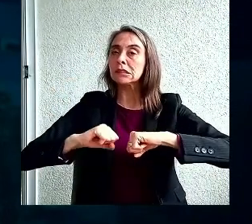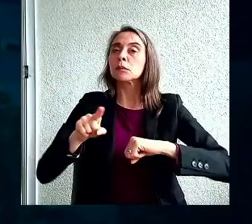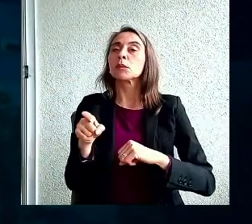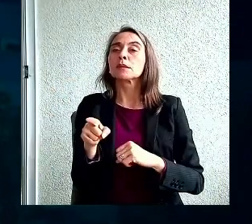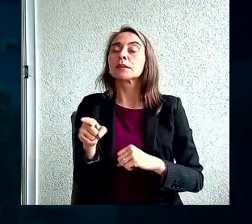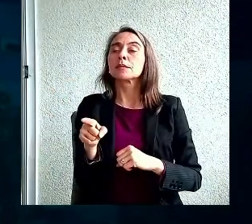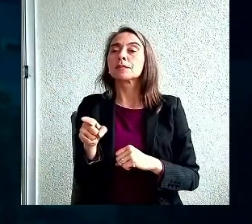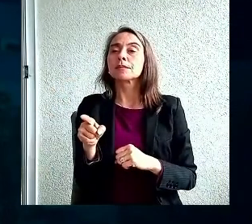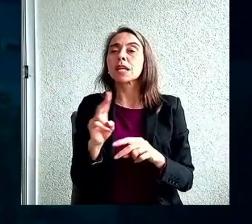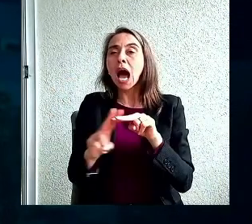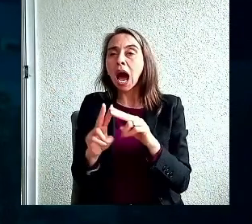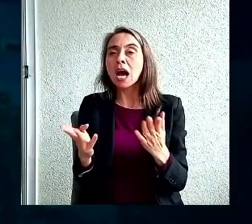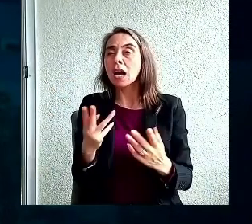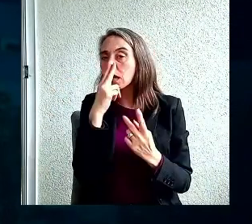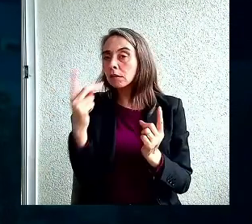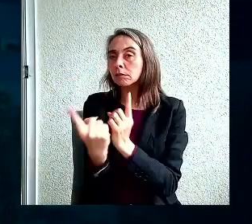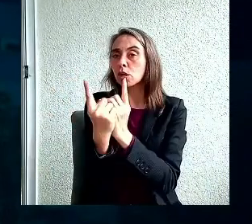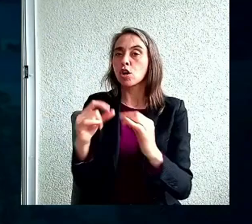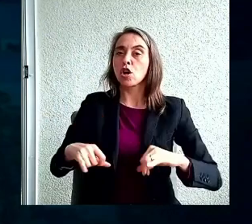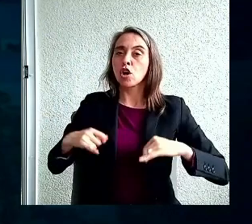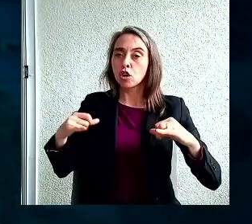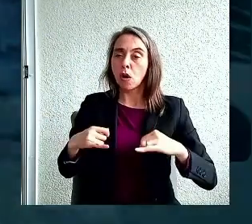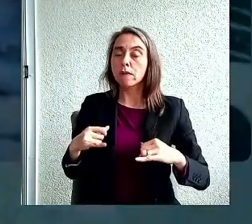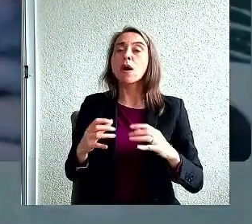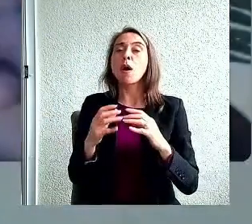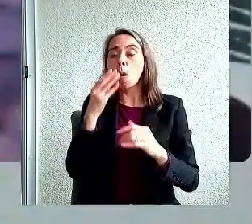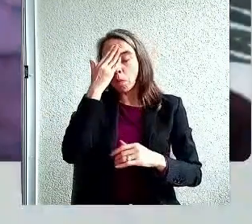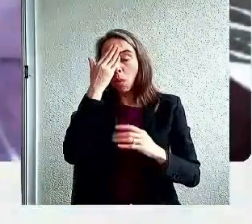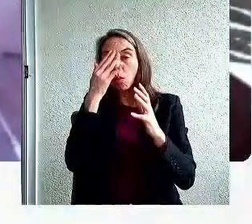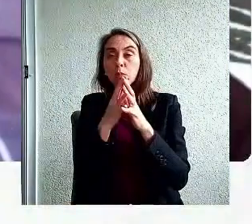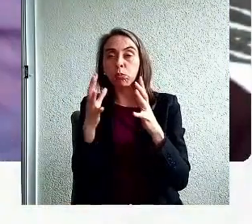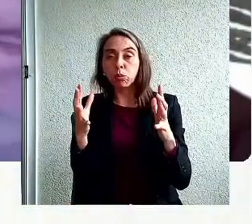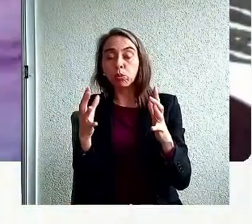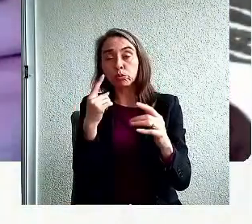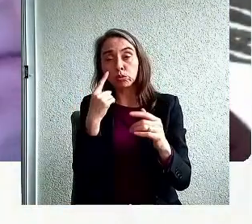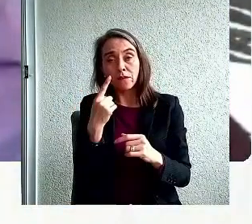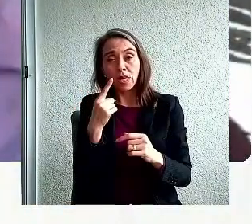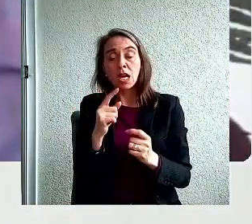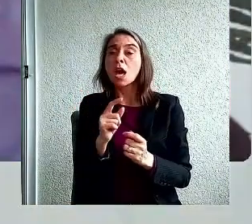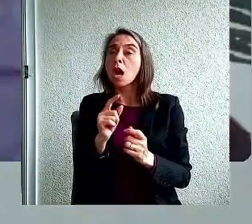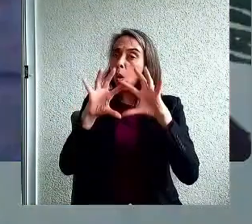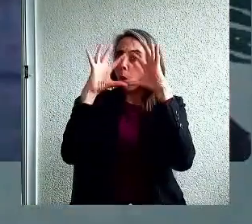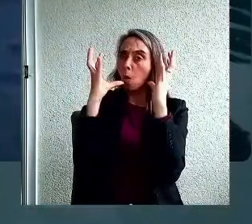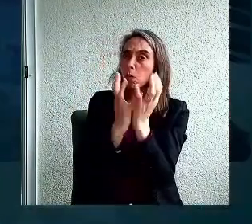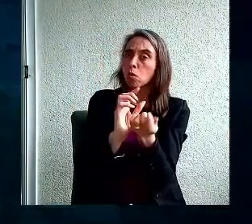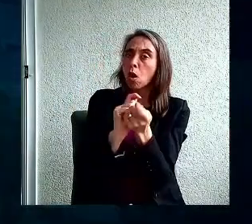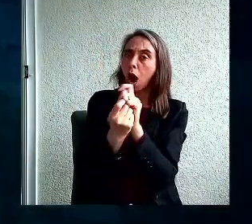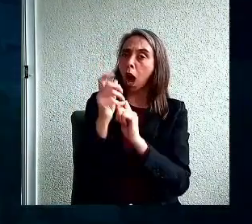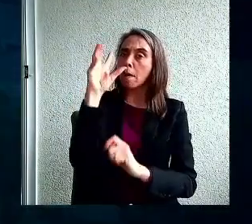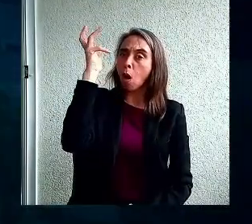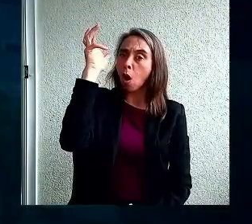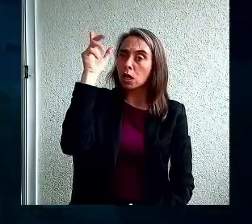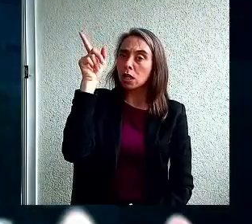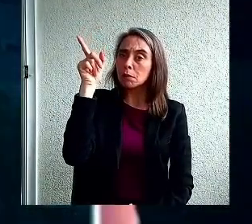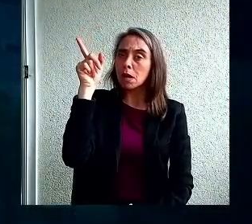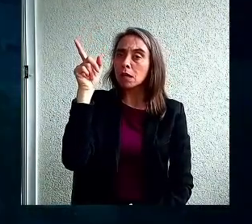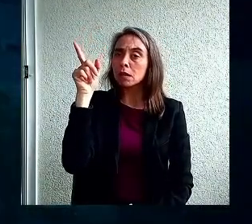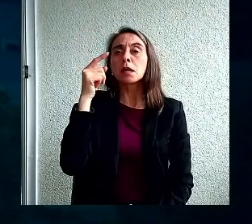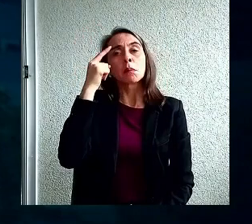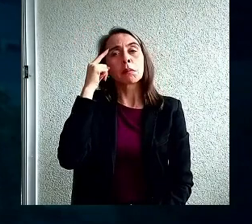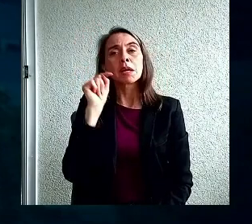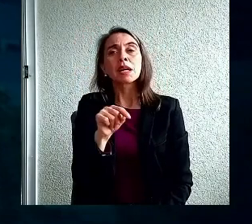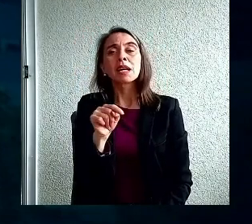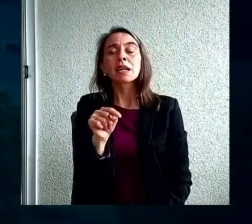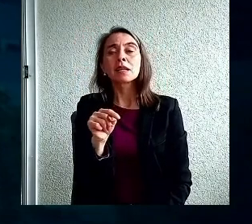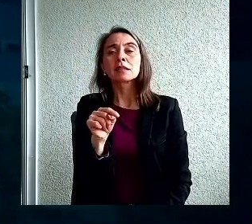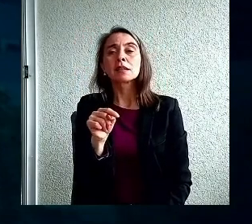climático, ven esto como que se trata en una esfera muy a nivel político, entre gobiernos, y también que esto